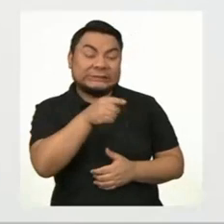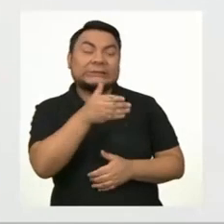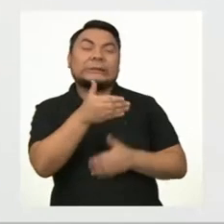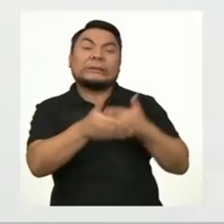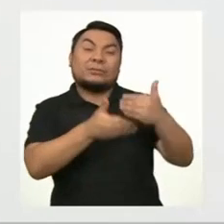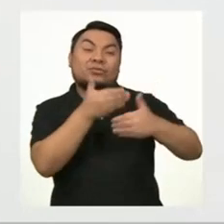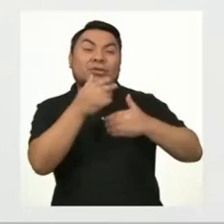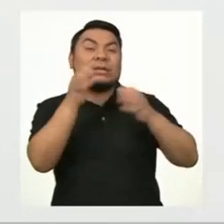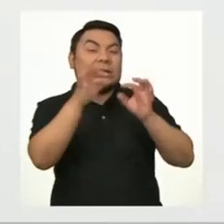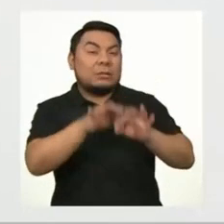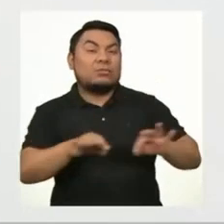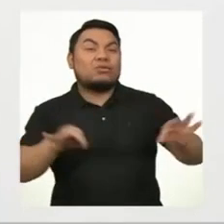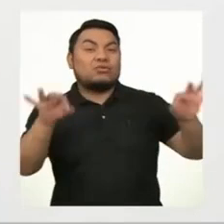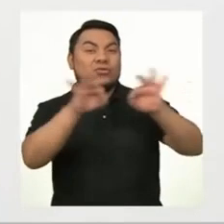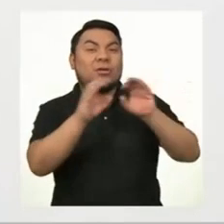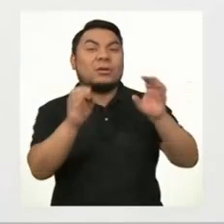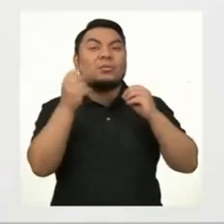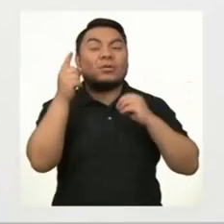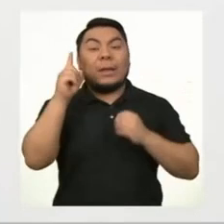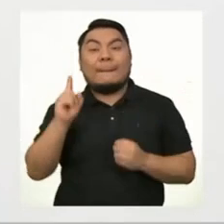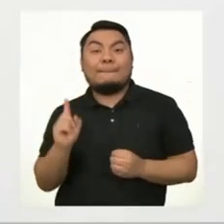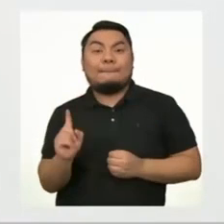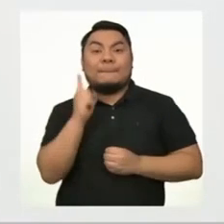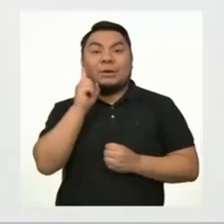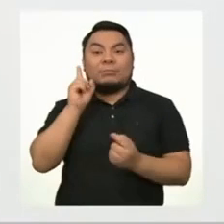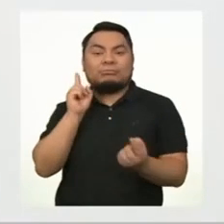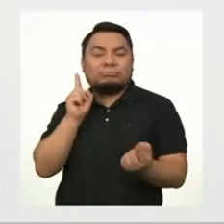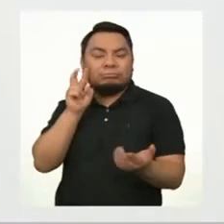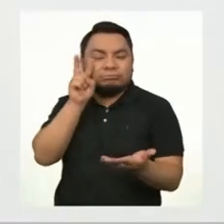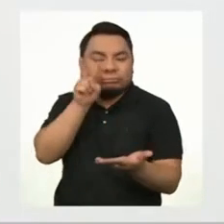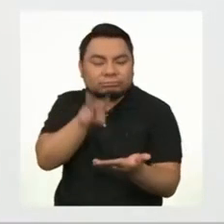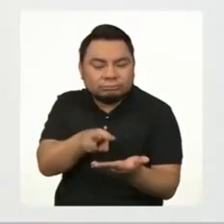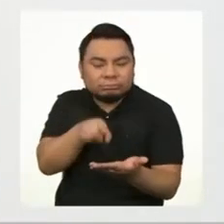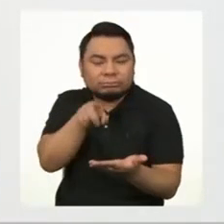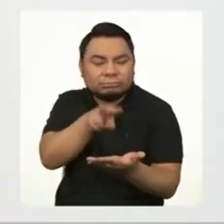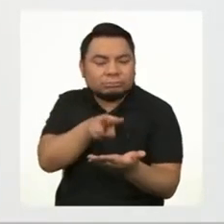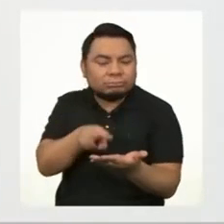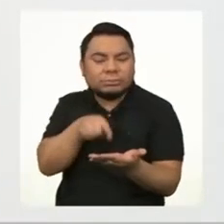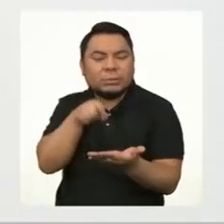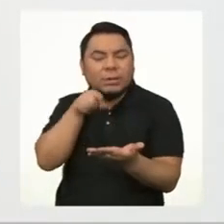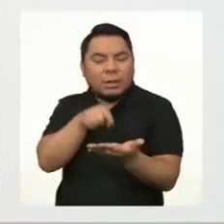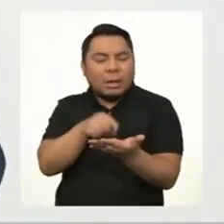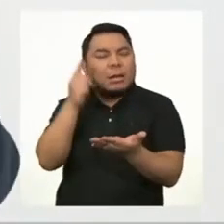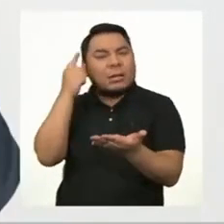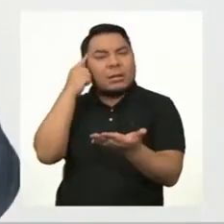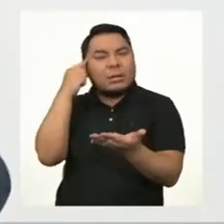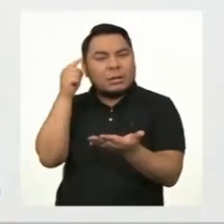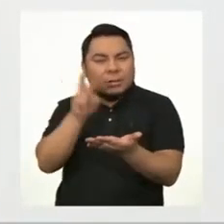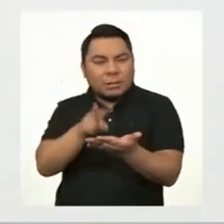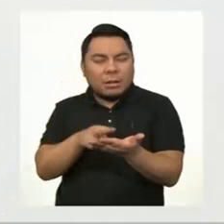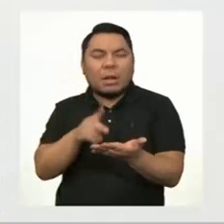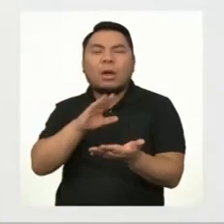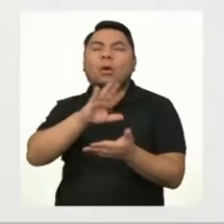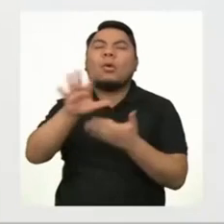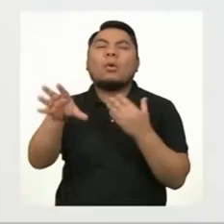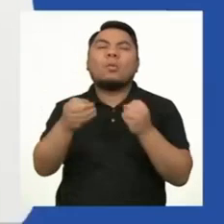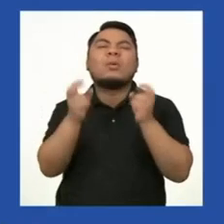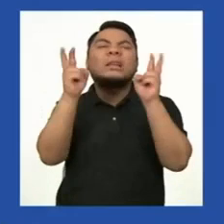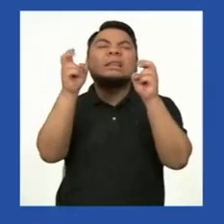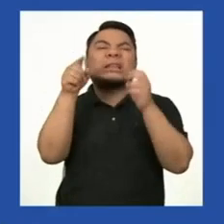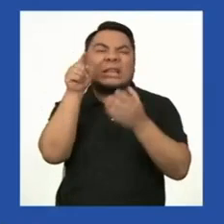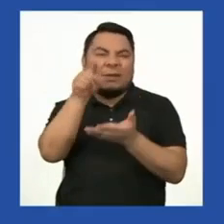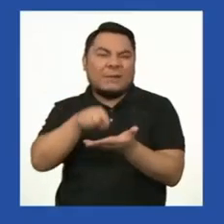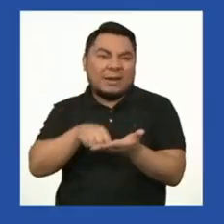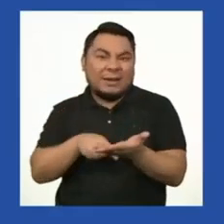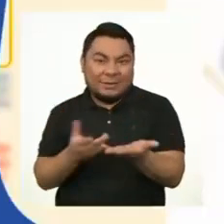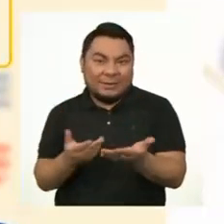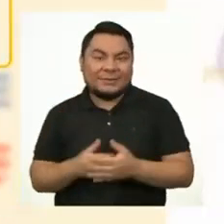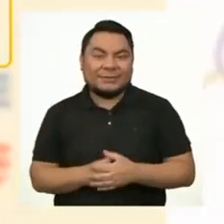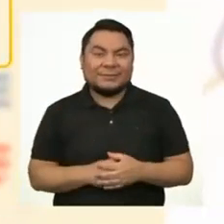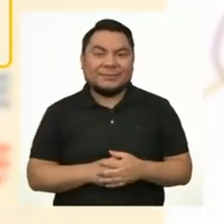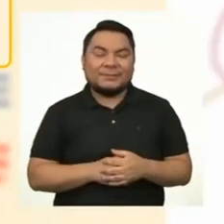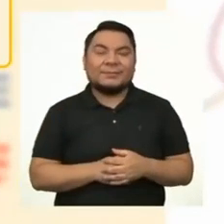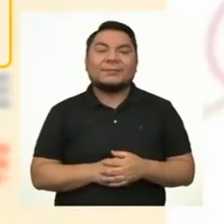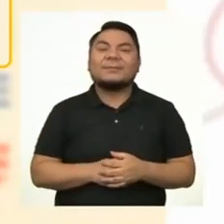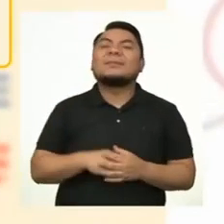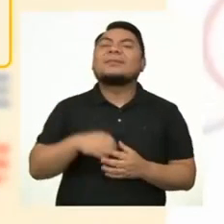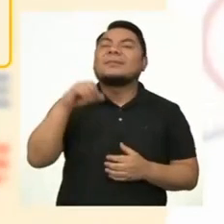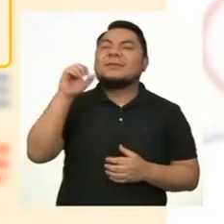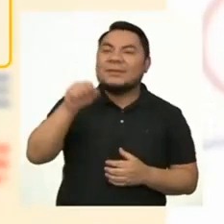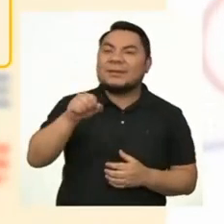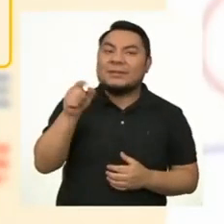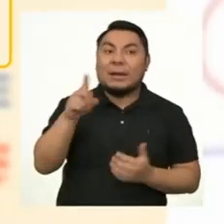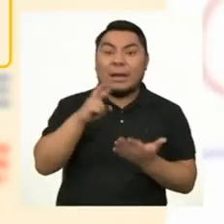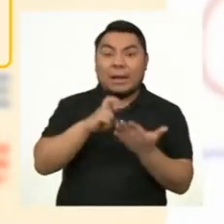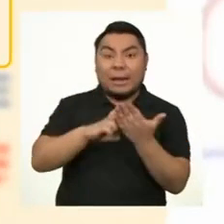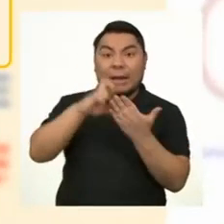nos permite un primer acercamiento al texto para tener una idea general del tema a tratar. Claves